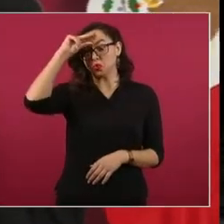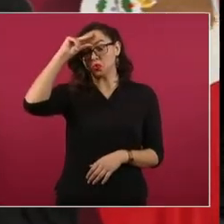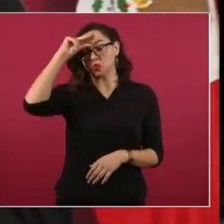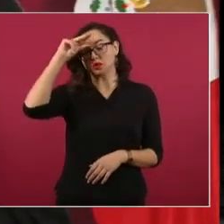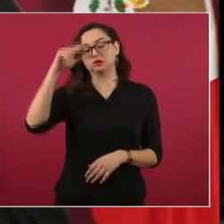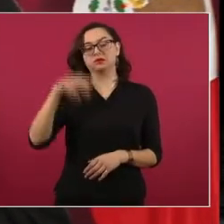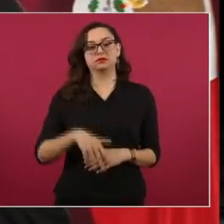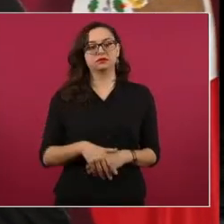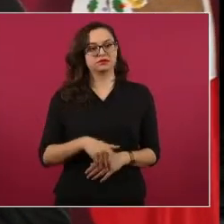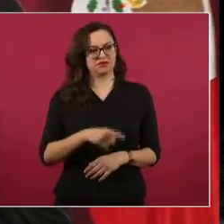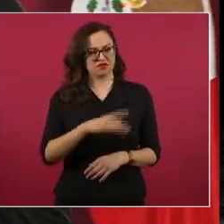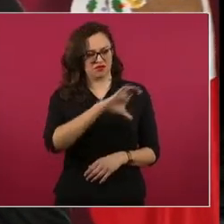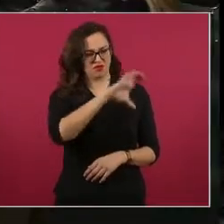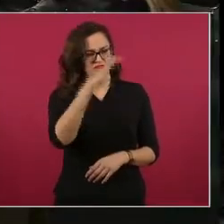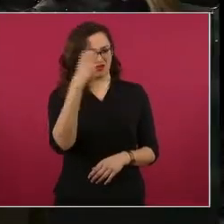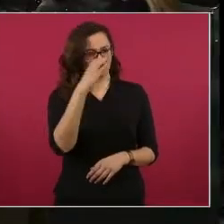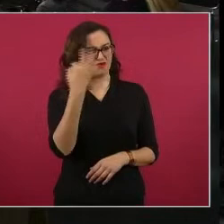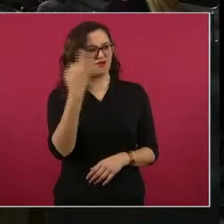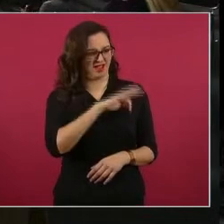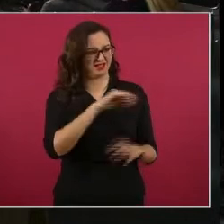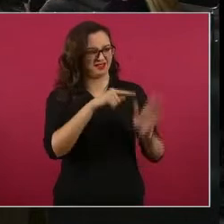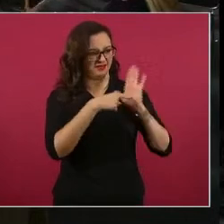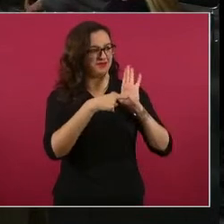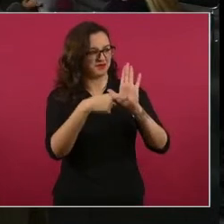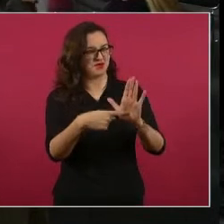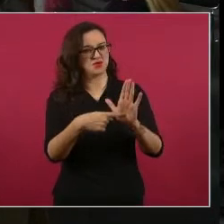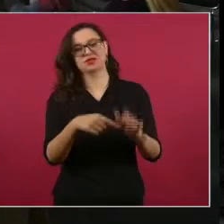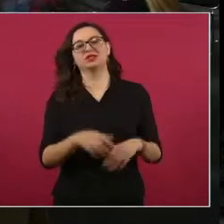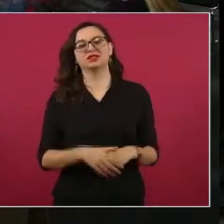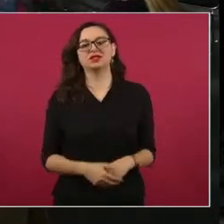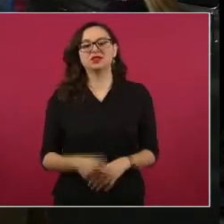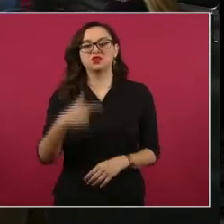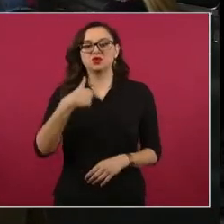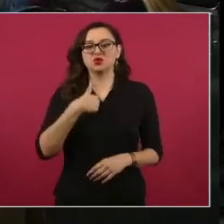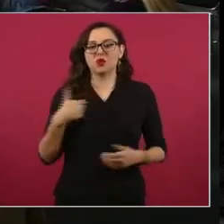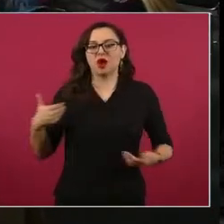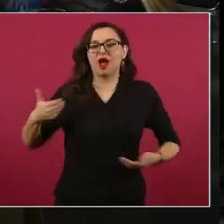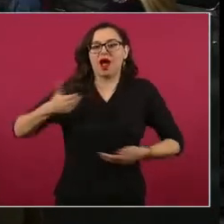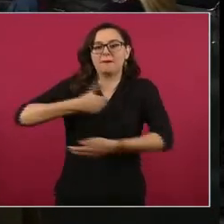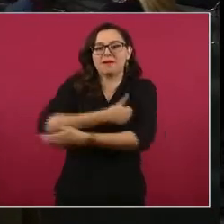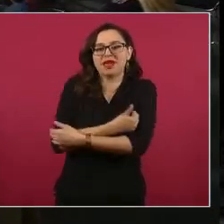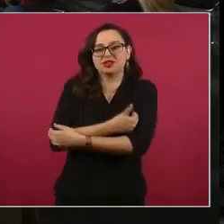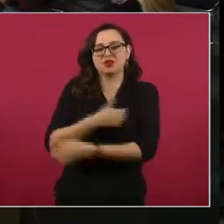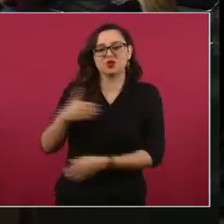no tienes la foto donde estoy con salidas